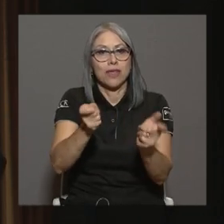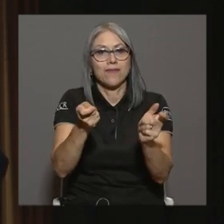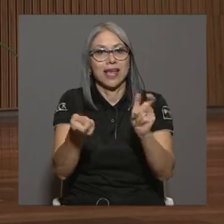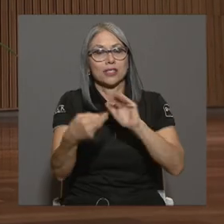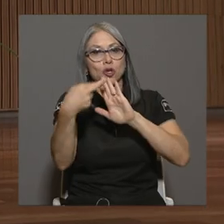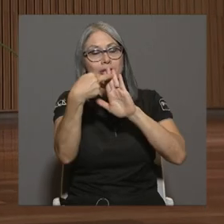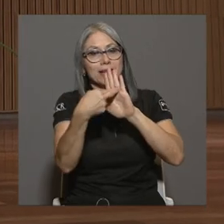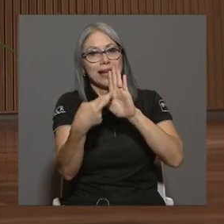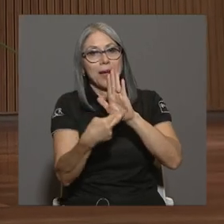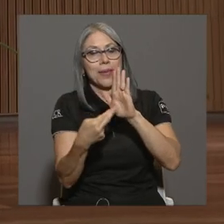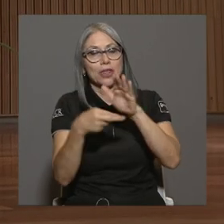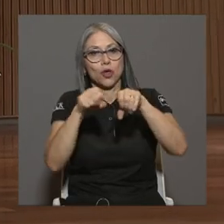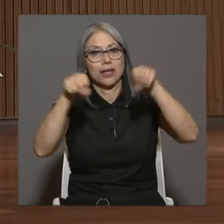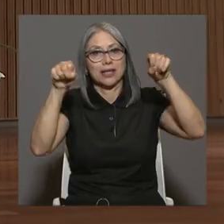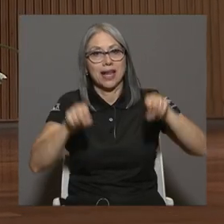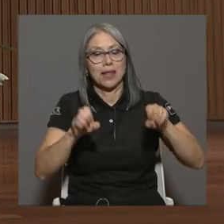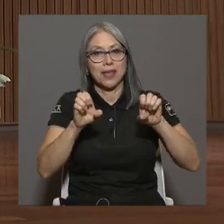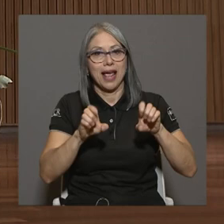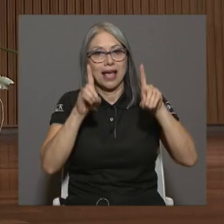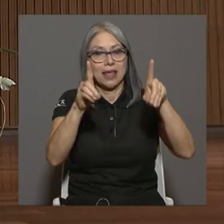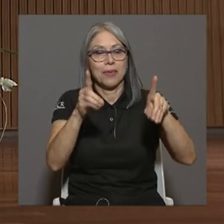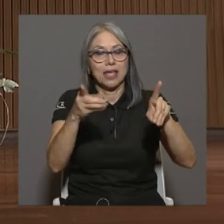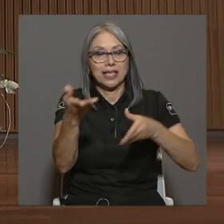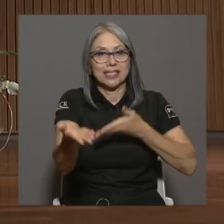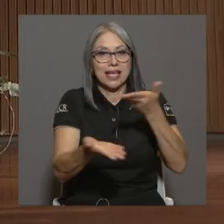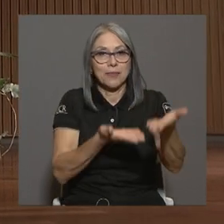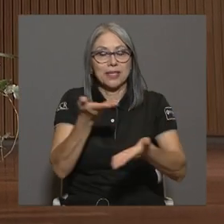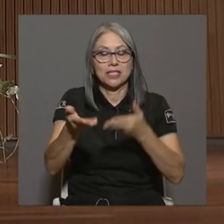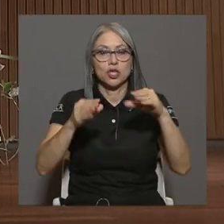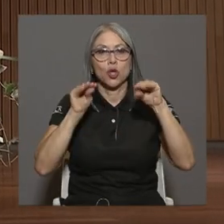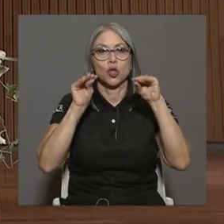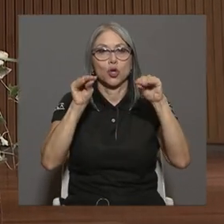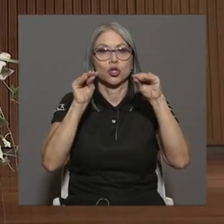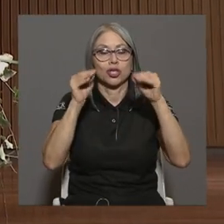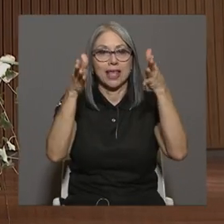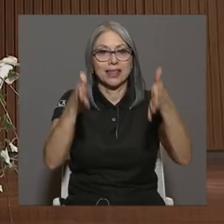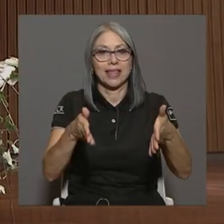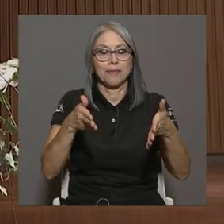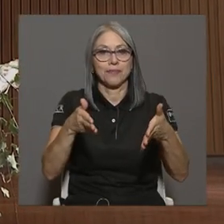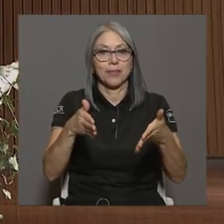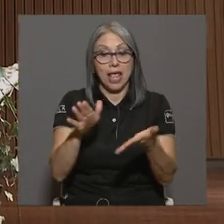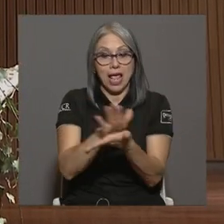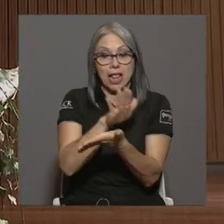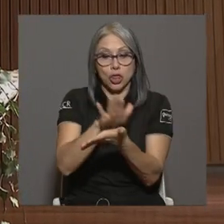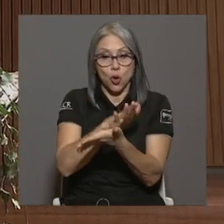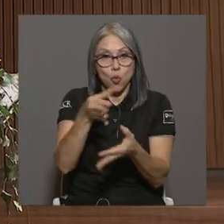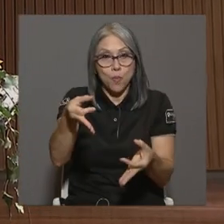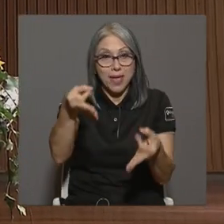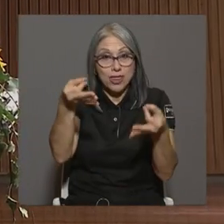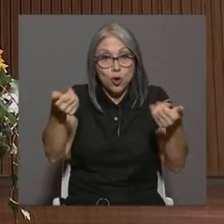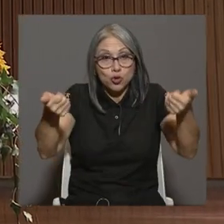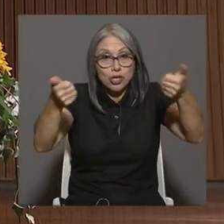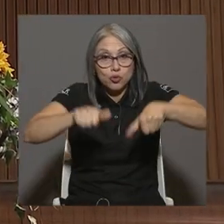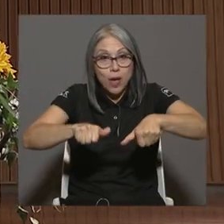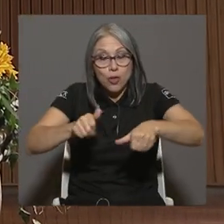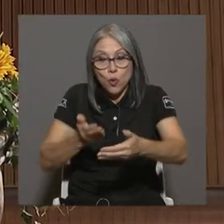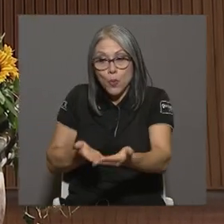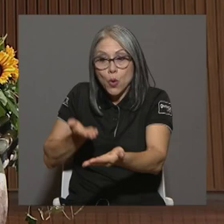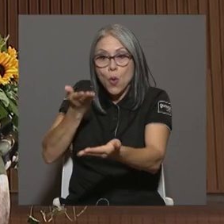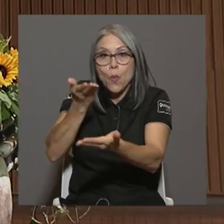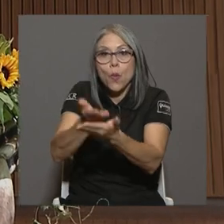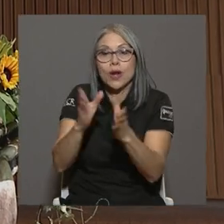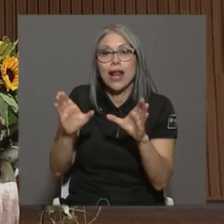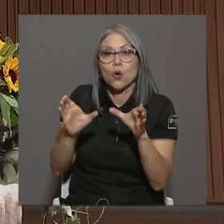Reglamento de Régimen Académico y Servicio Docente. El documento consensuado propone al Consejo